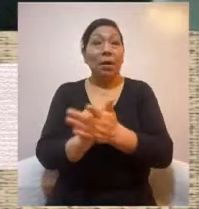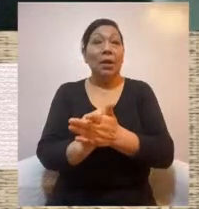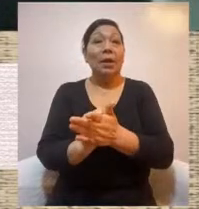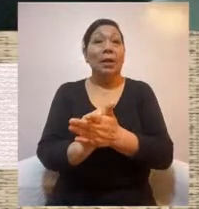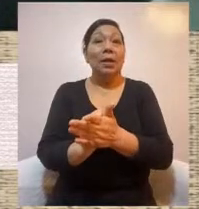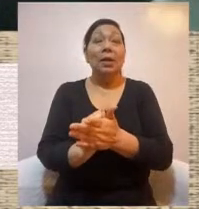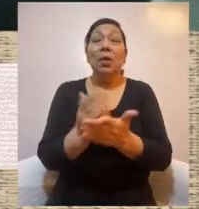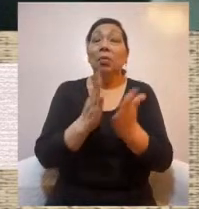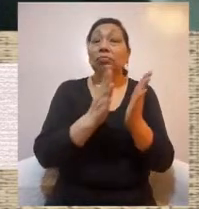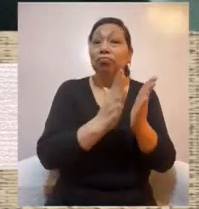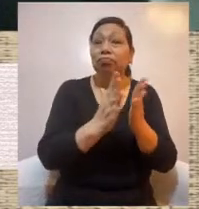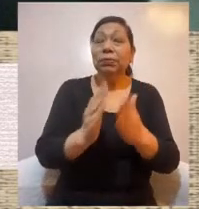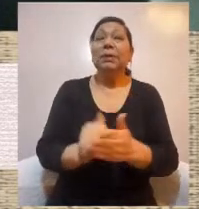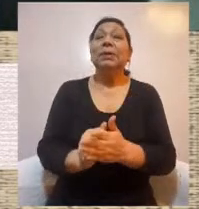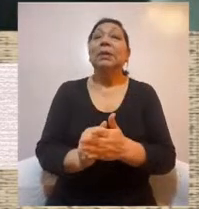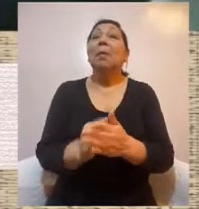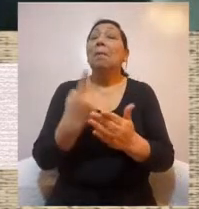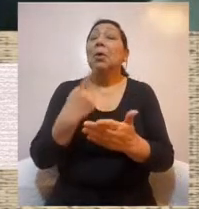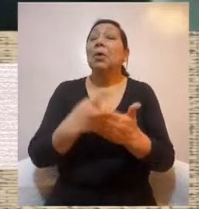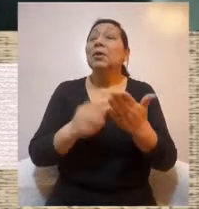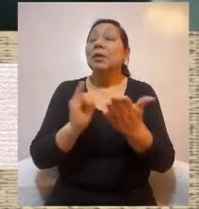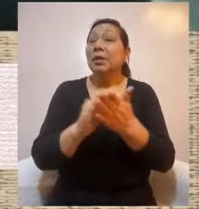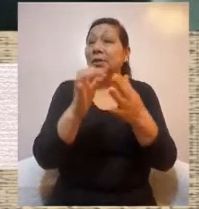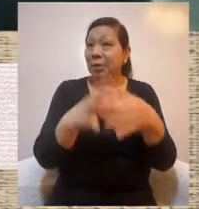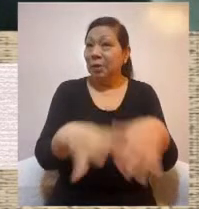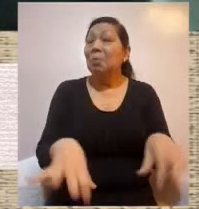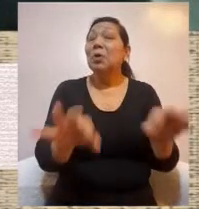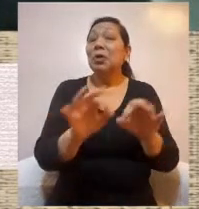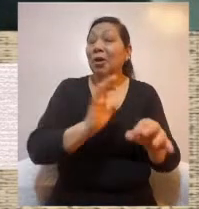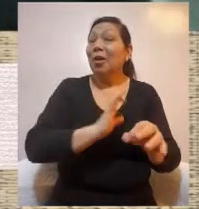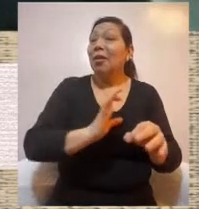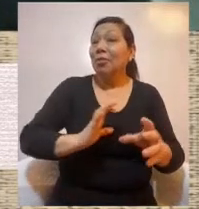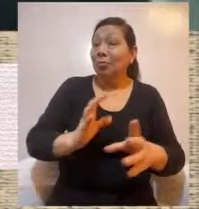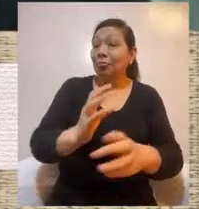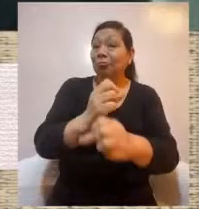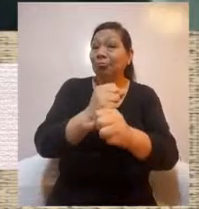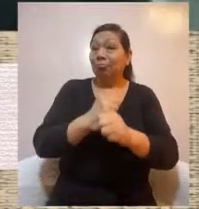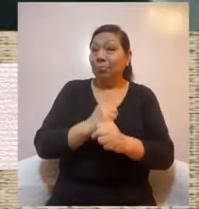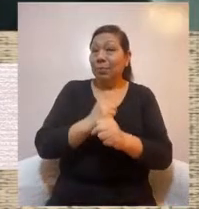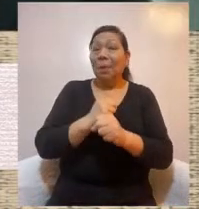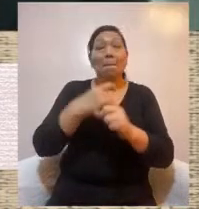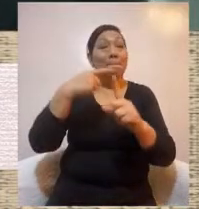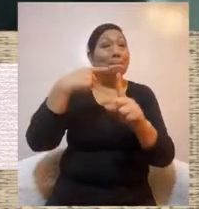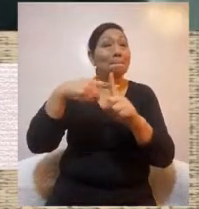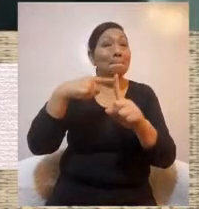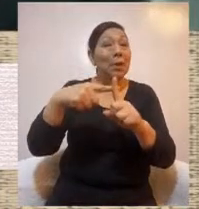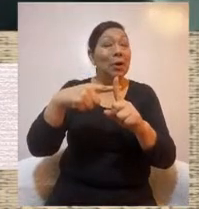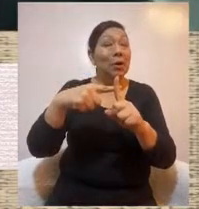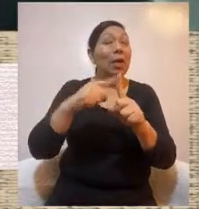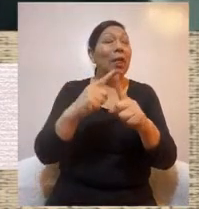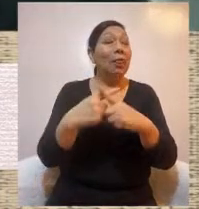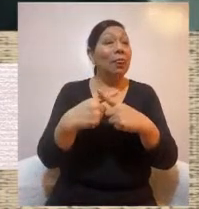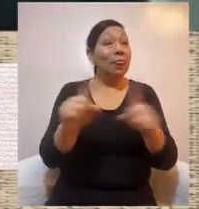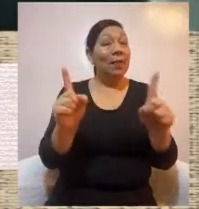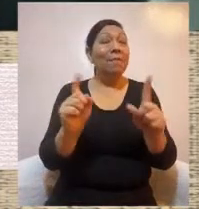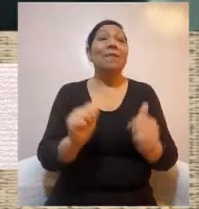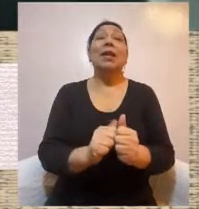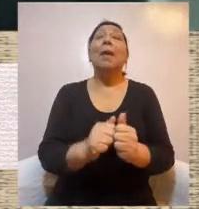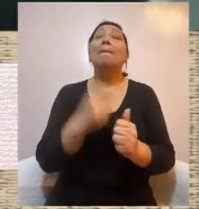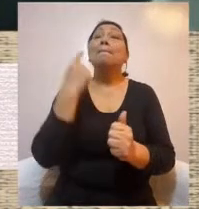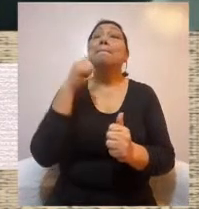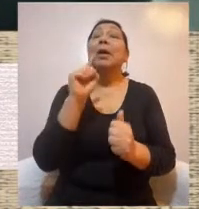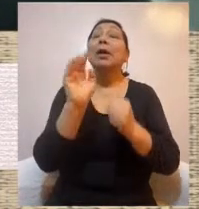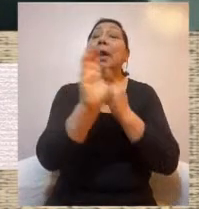afrontarse de manera estructural. Y por eso es importante que el Estado adopte acciones positivas de